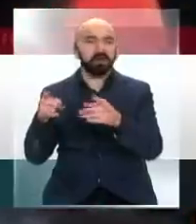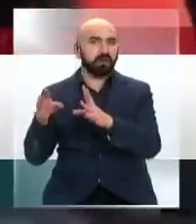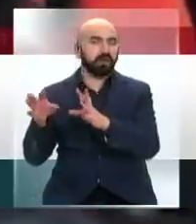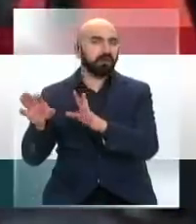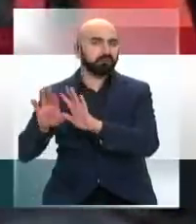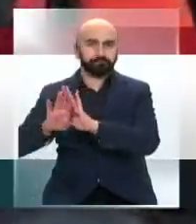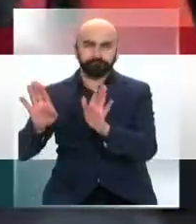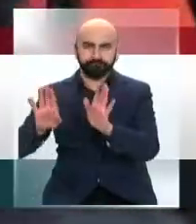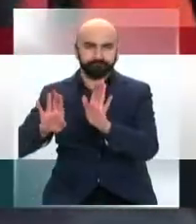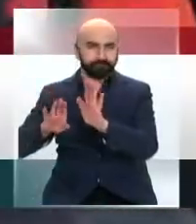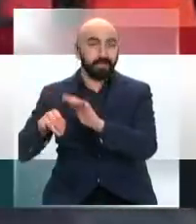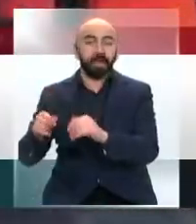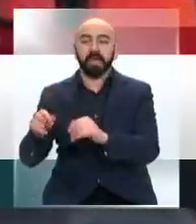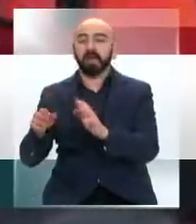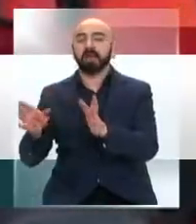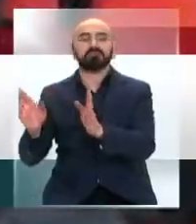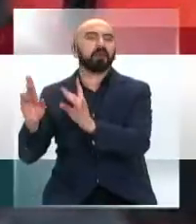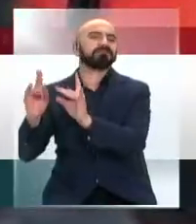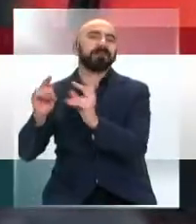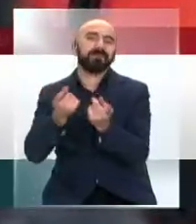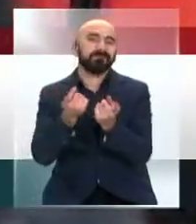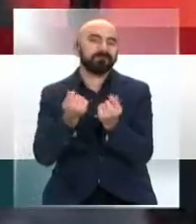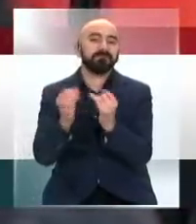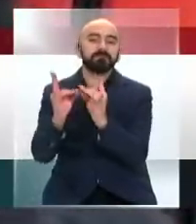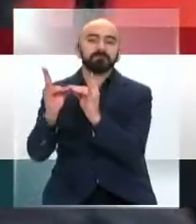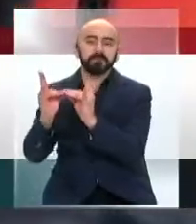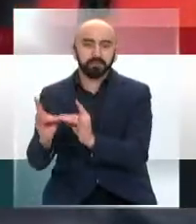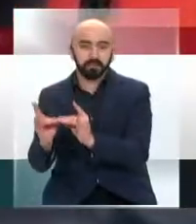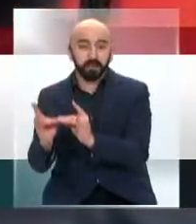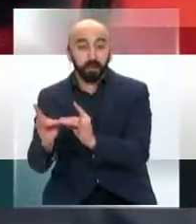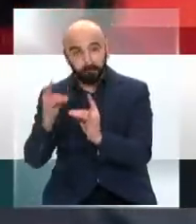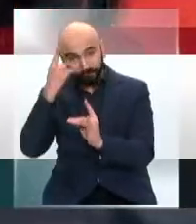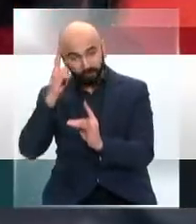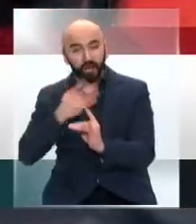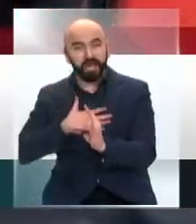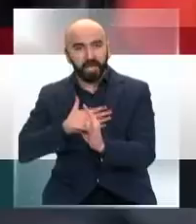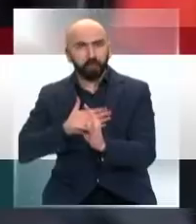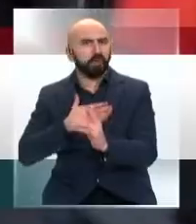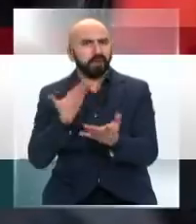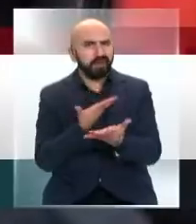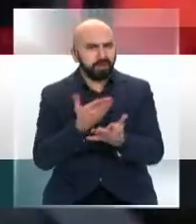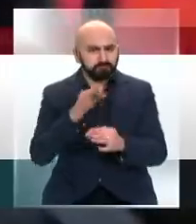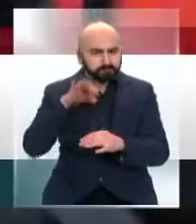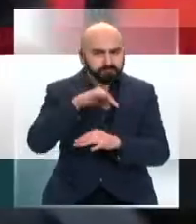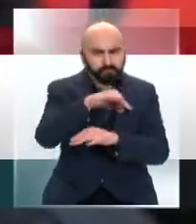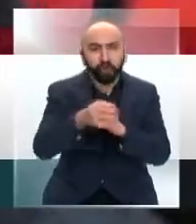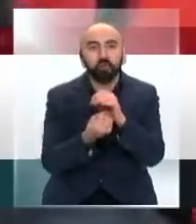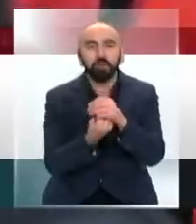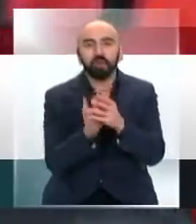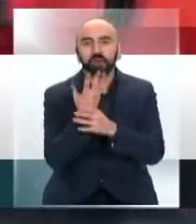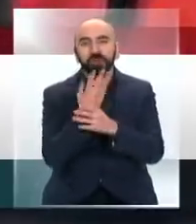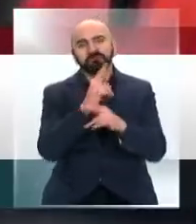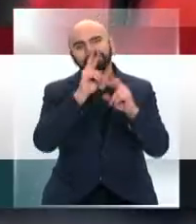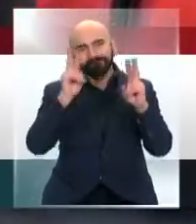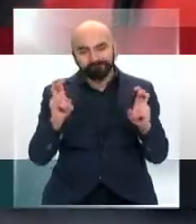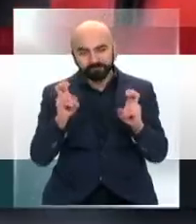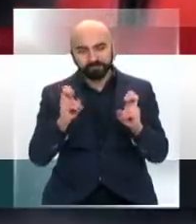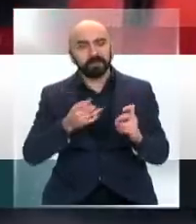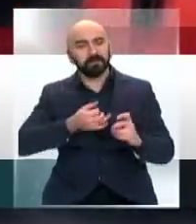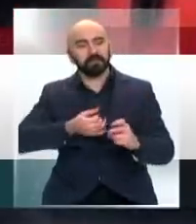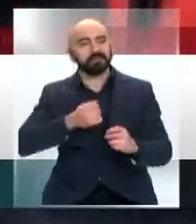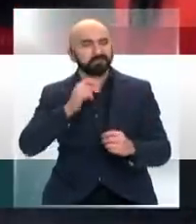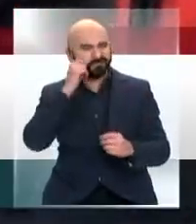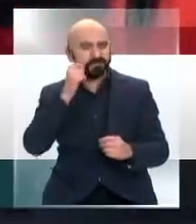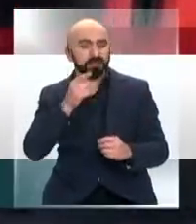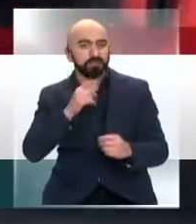ahí nos imaginamos una campaña que de ahora en adelante sea capaz de hablarle a todo el pueblo de Chile,